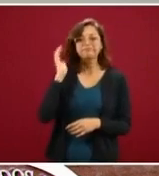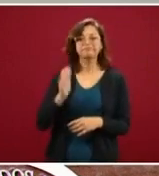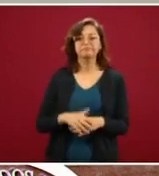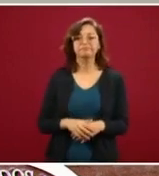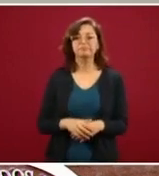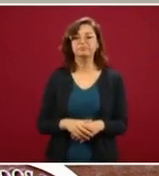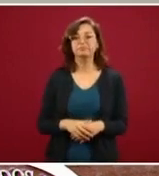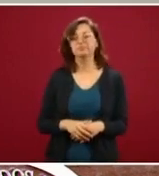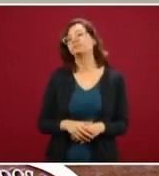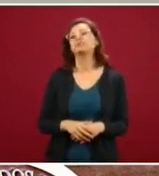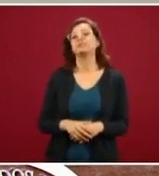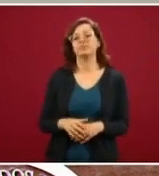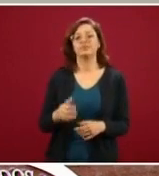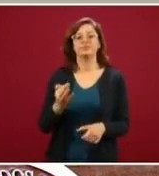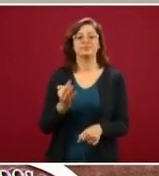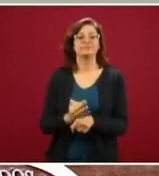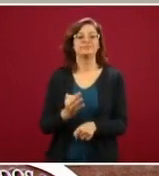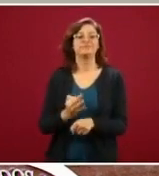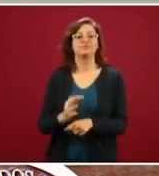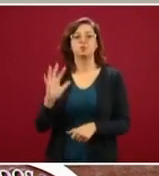se puso la máscara, ¿no?,